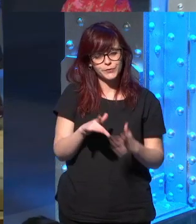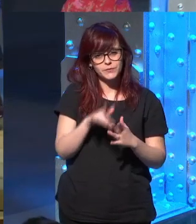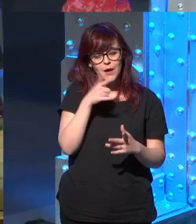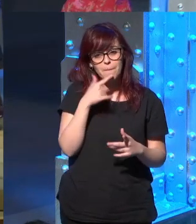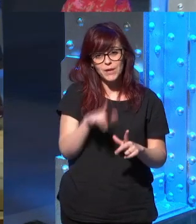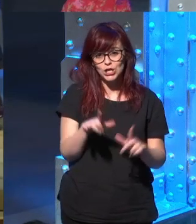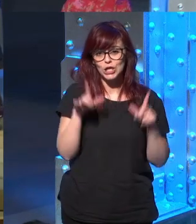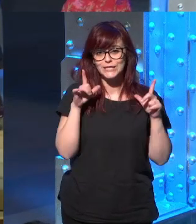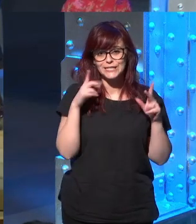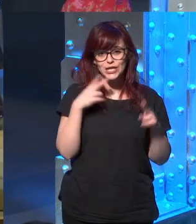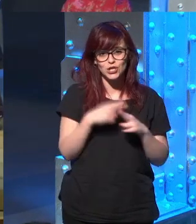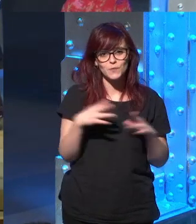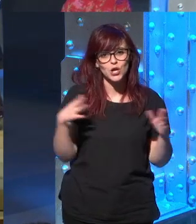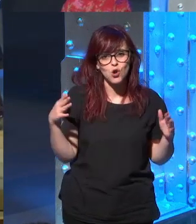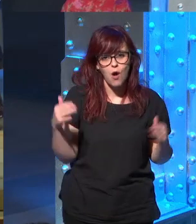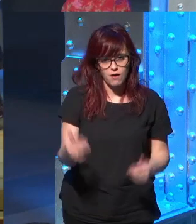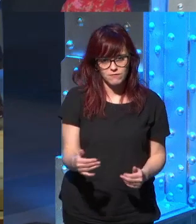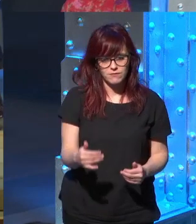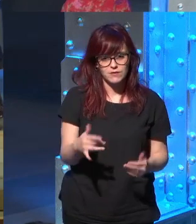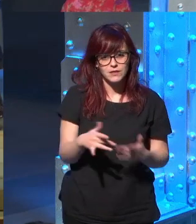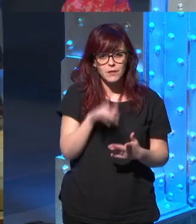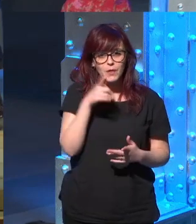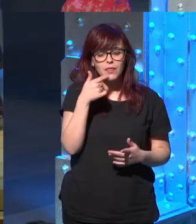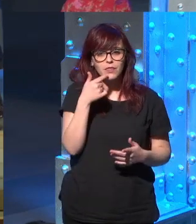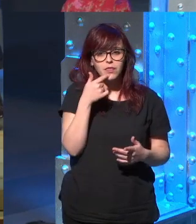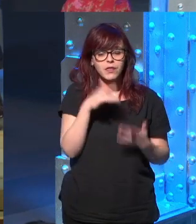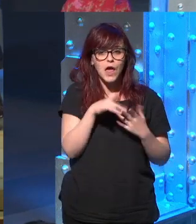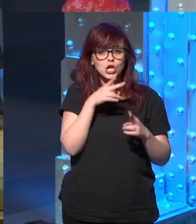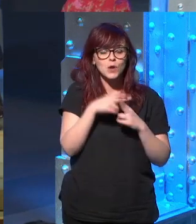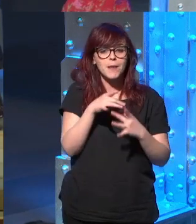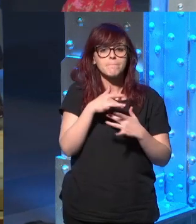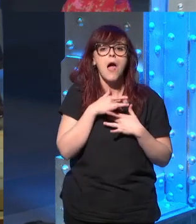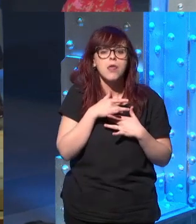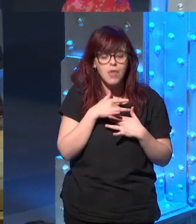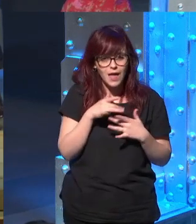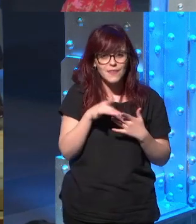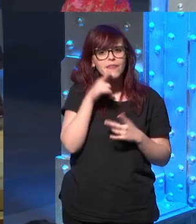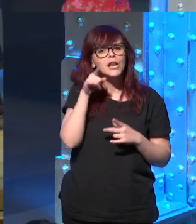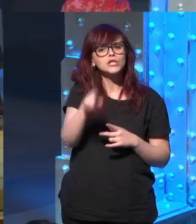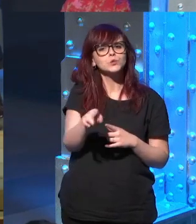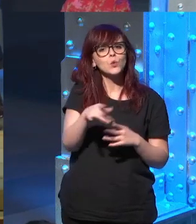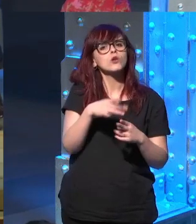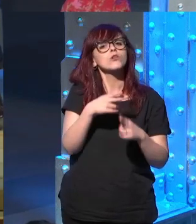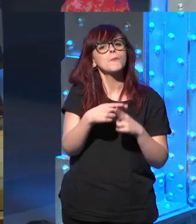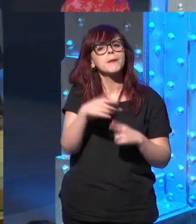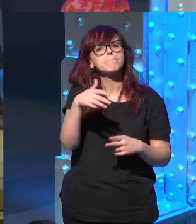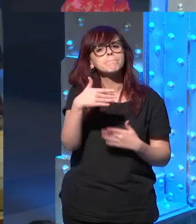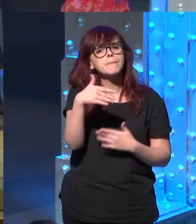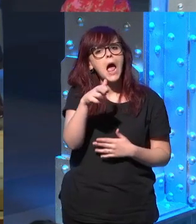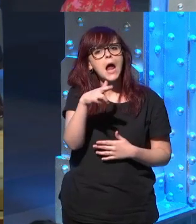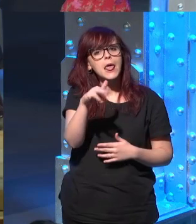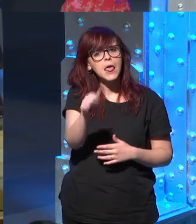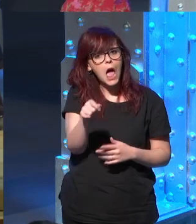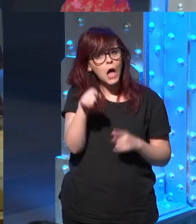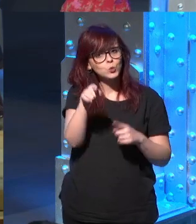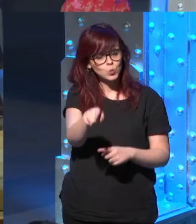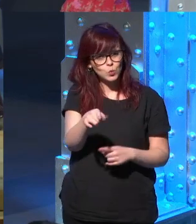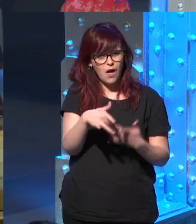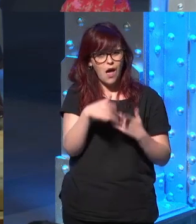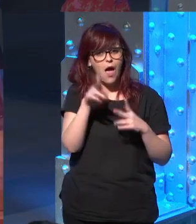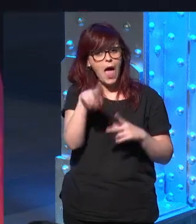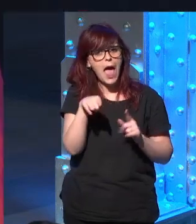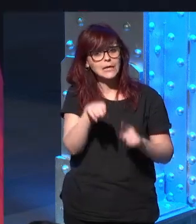tiene nombre, pero mucha gente dice, se llama ¿Eres María. Tú, ¿eres tú? No, no me dicen eres tú, dicen se llama María. Y en ningún momento se ha dicho... En la